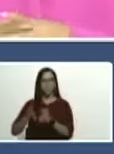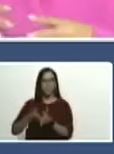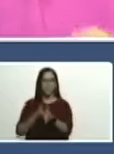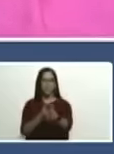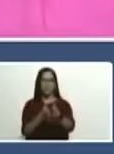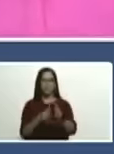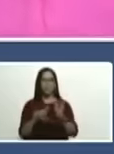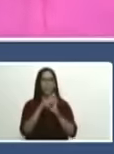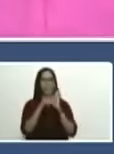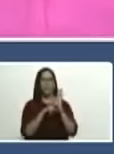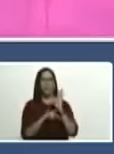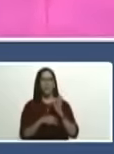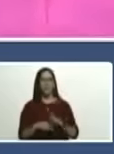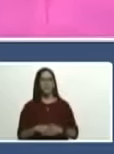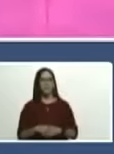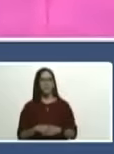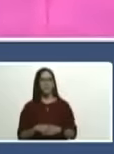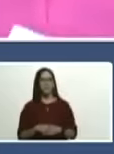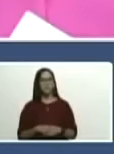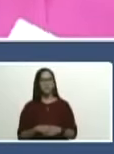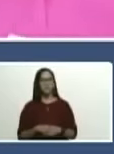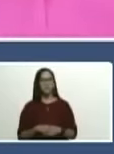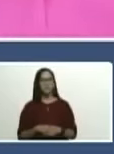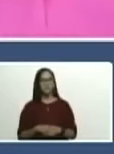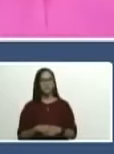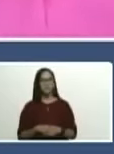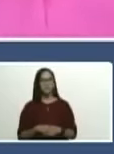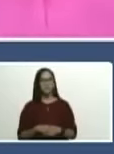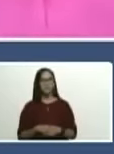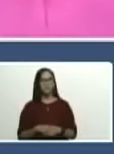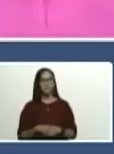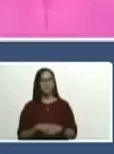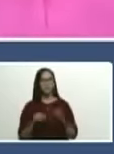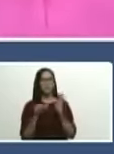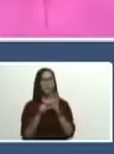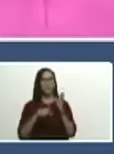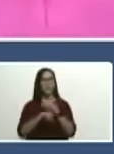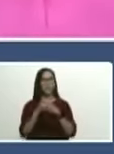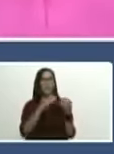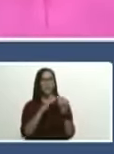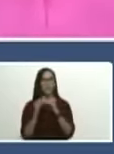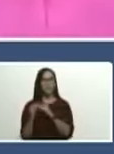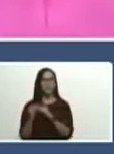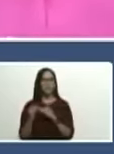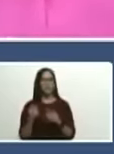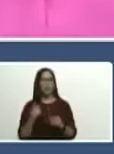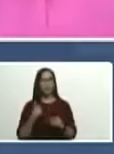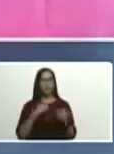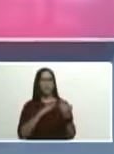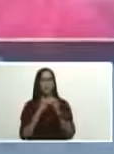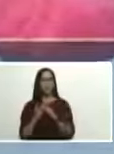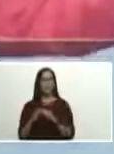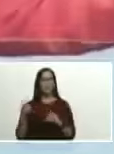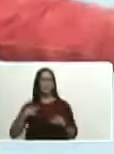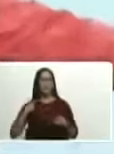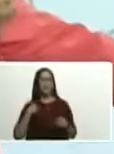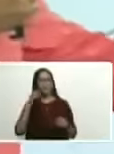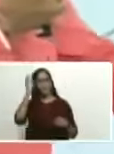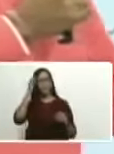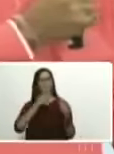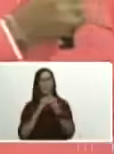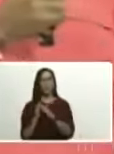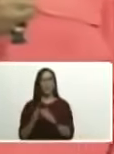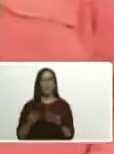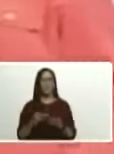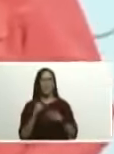través de los programas. Correcto, pero ¿dónde? ¿Dónde va la comuna? Yo soy comunero o tengo un consejo comunal